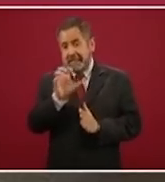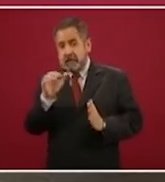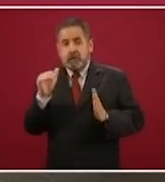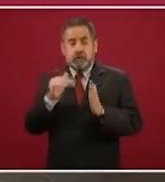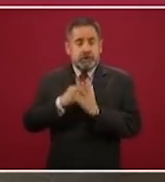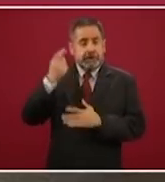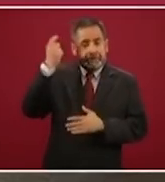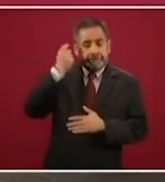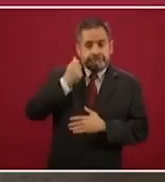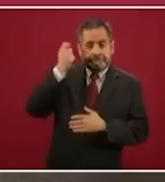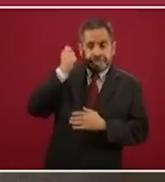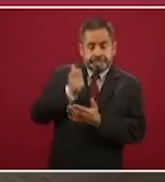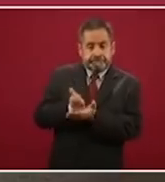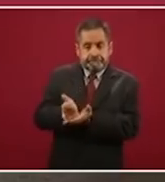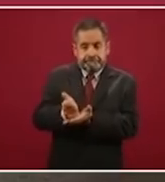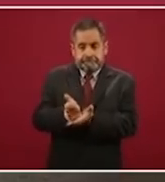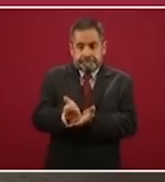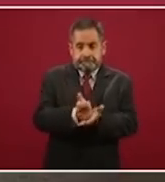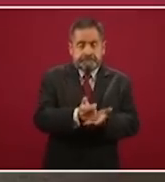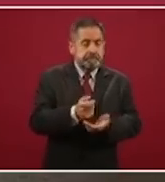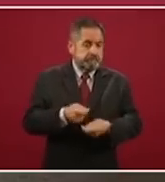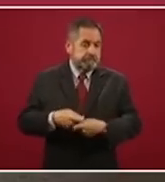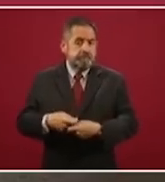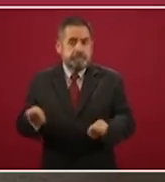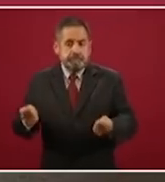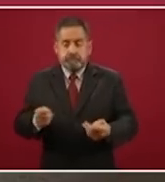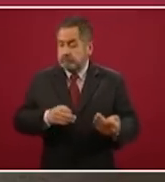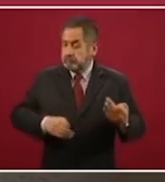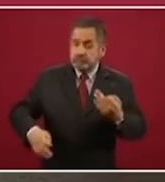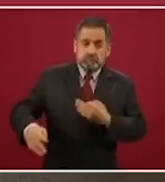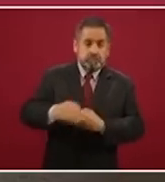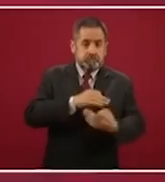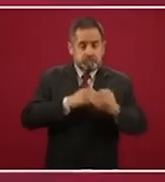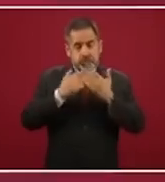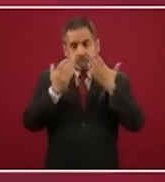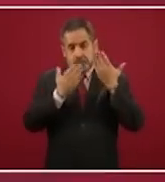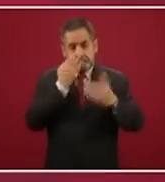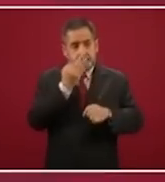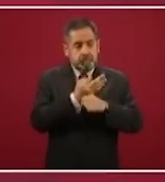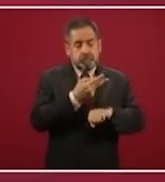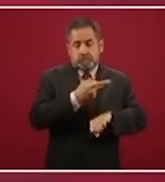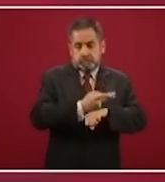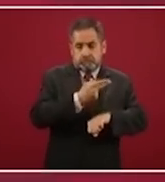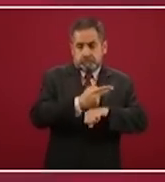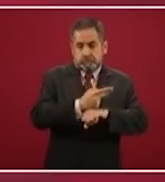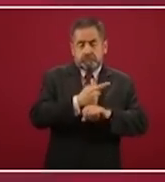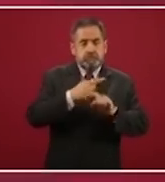4,500,000 becas, todos los que estudian preparatoria en el nivel medio superior tienen su